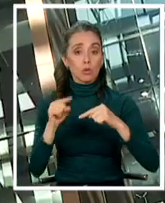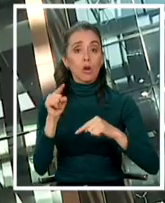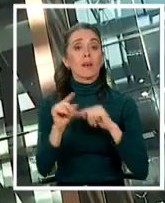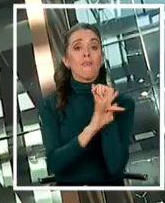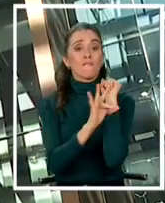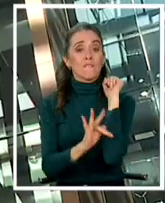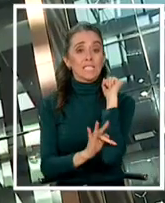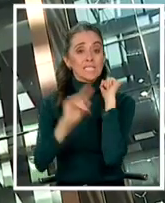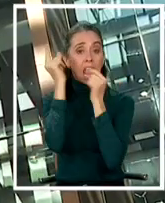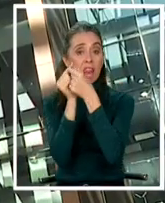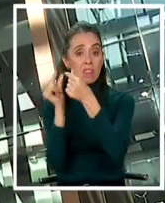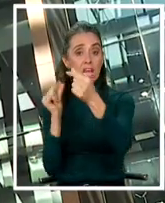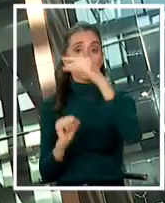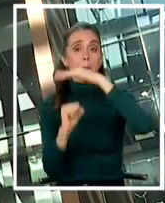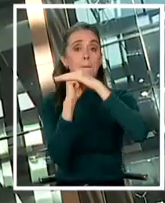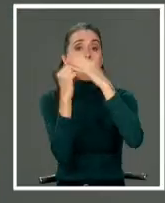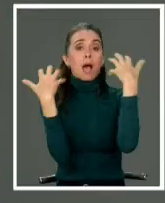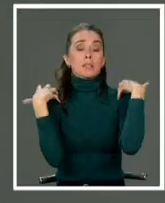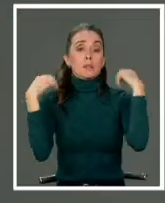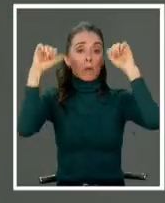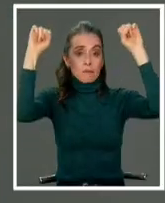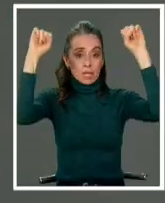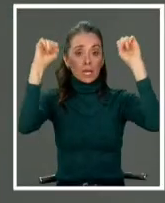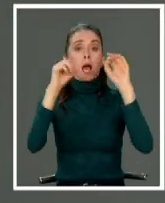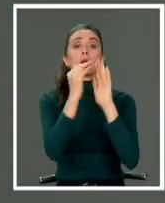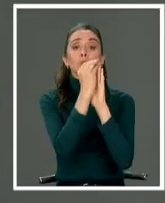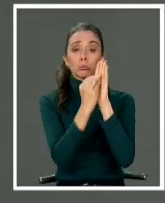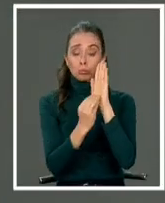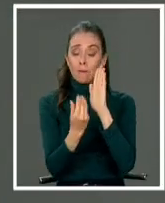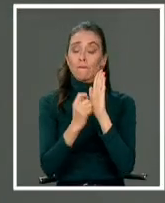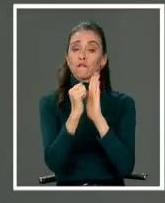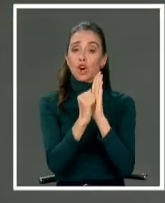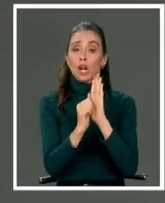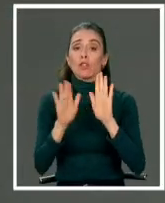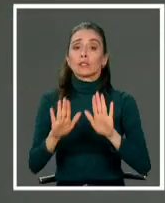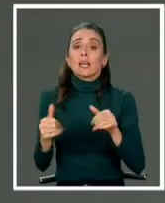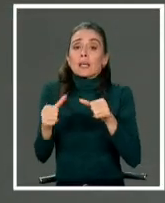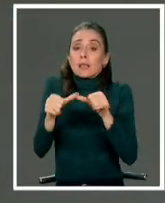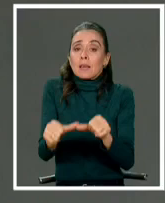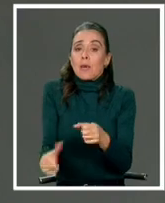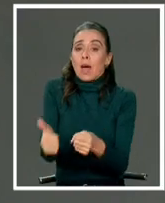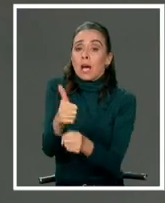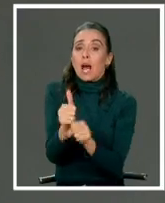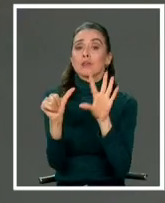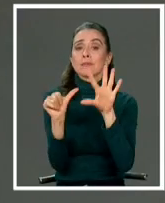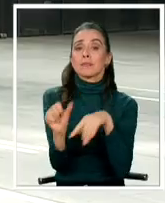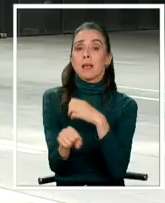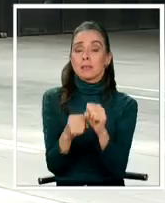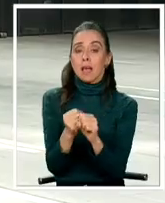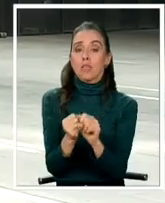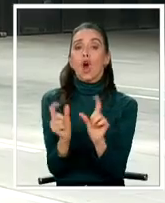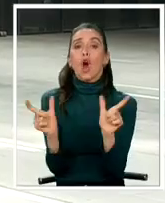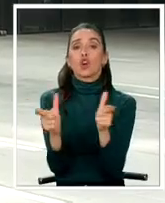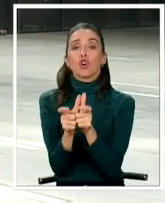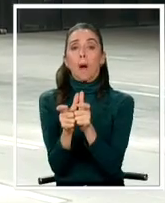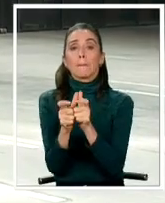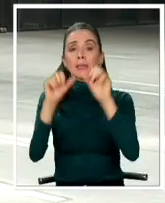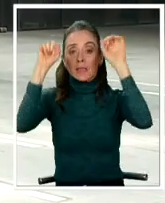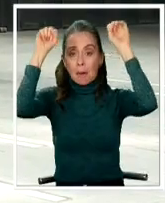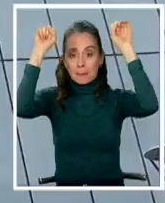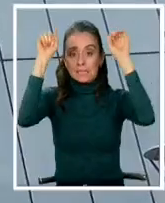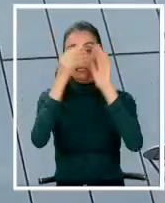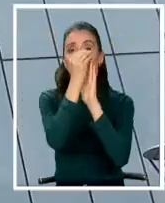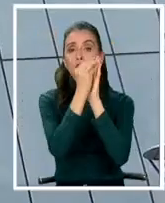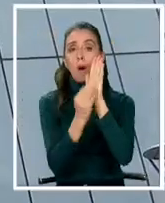autoridad del ministerio público que seguiría el mando según la propuesta y permanecería a seis años en el cargo además se plantea un comité del ministerio público que